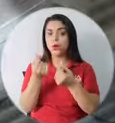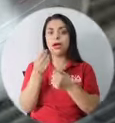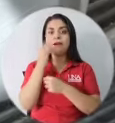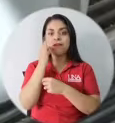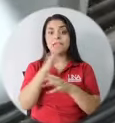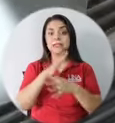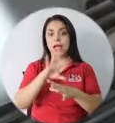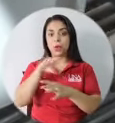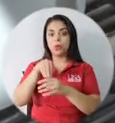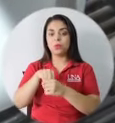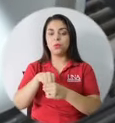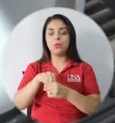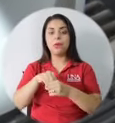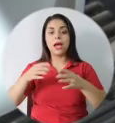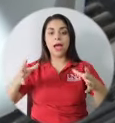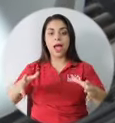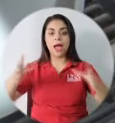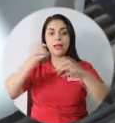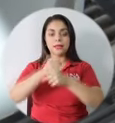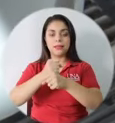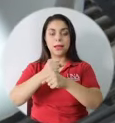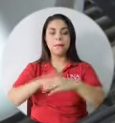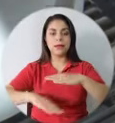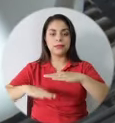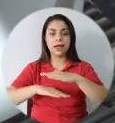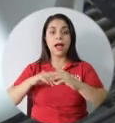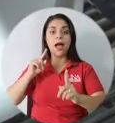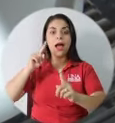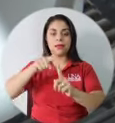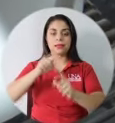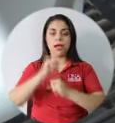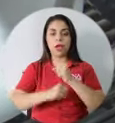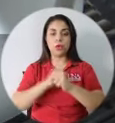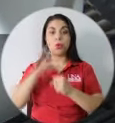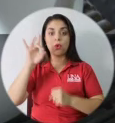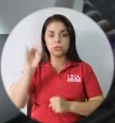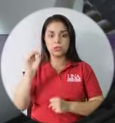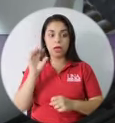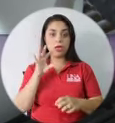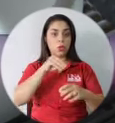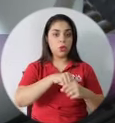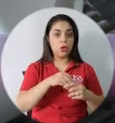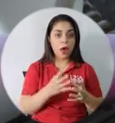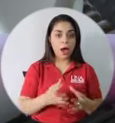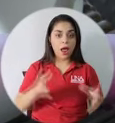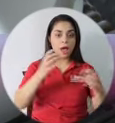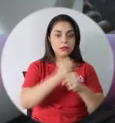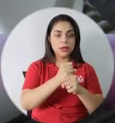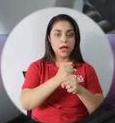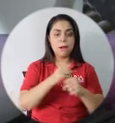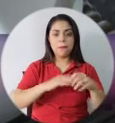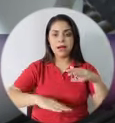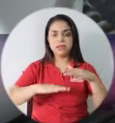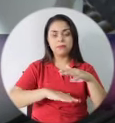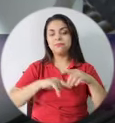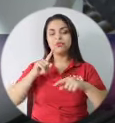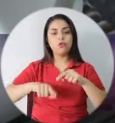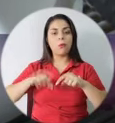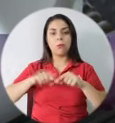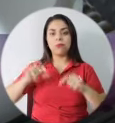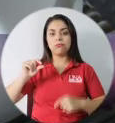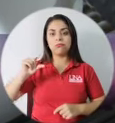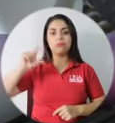en la canasta básica hasta los años 80. Uh-huh. Al estar incluido en la canasta básica no podía subir el precio del café